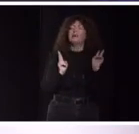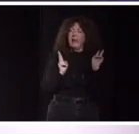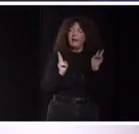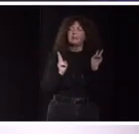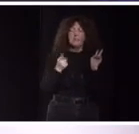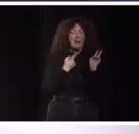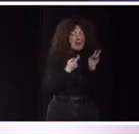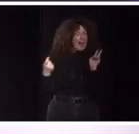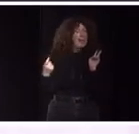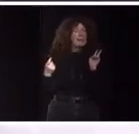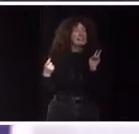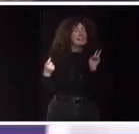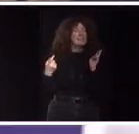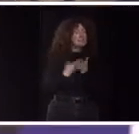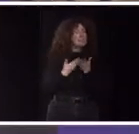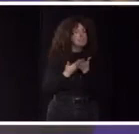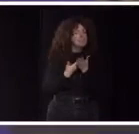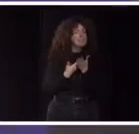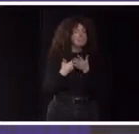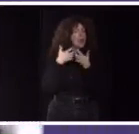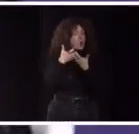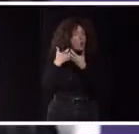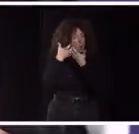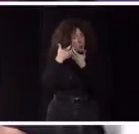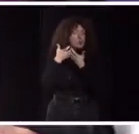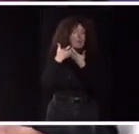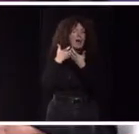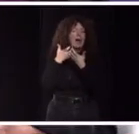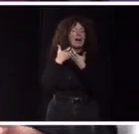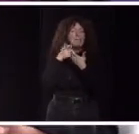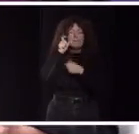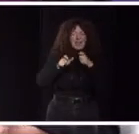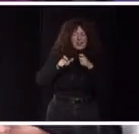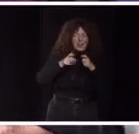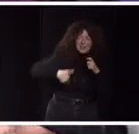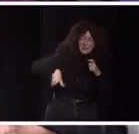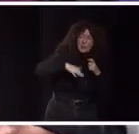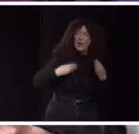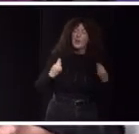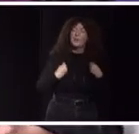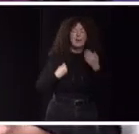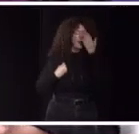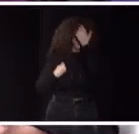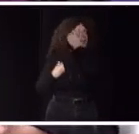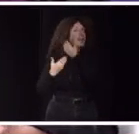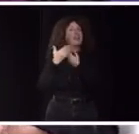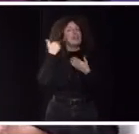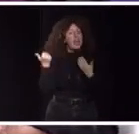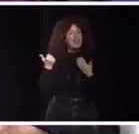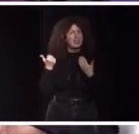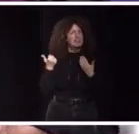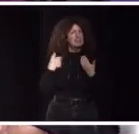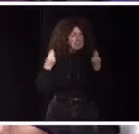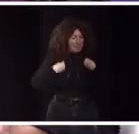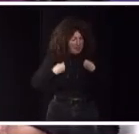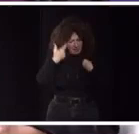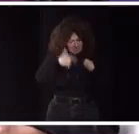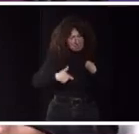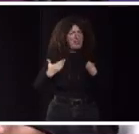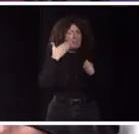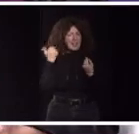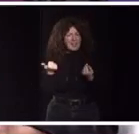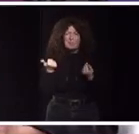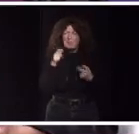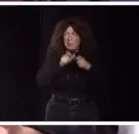necesidad de ser combatidos hasta que todo el mundo pueda vivir vidas dignas de ser vividas, hasta que todo el mundo